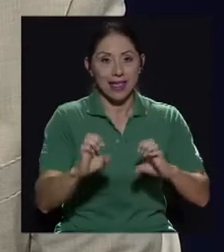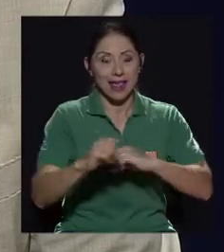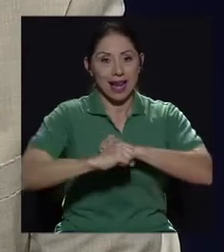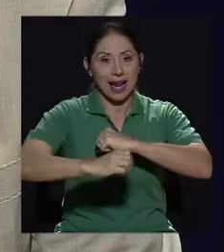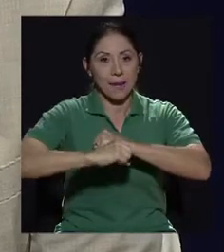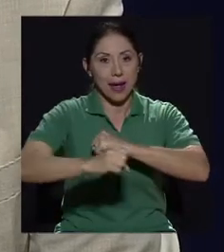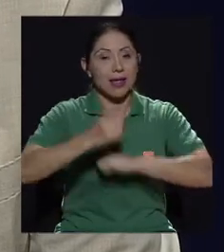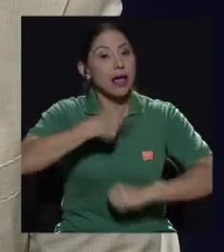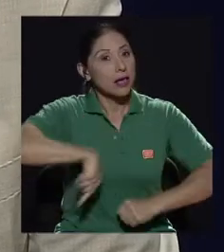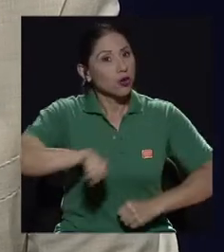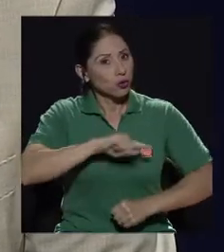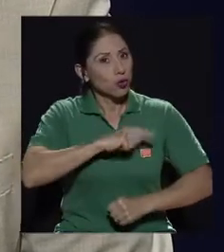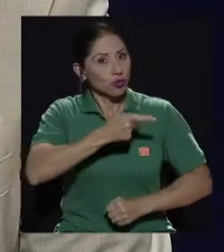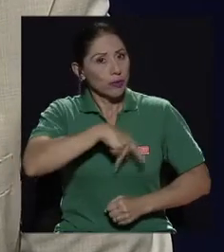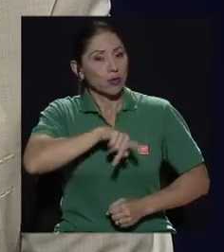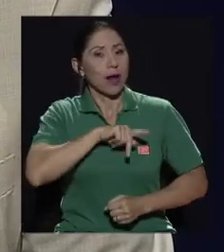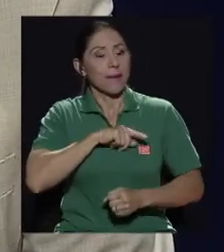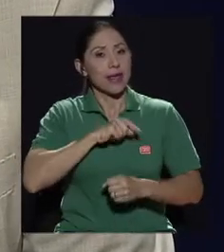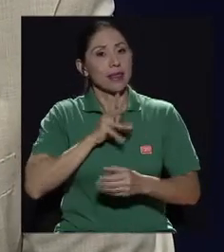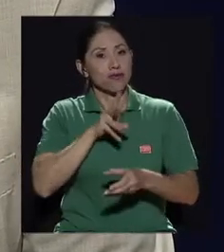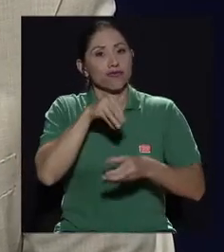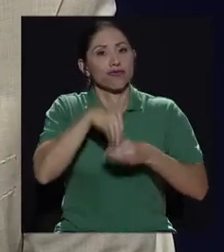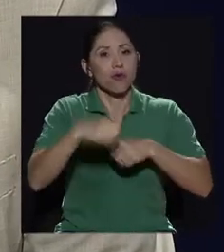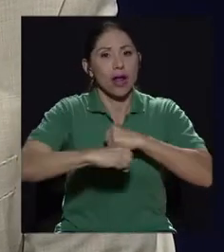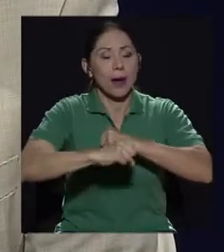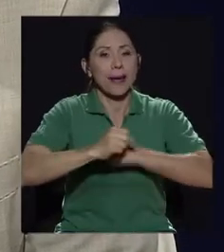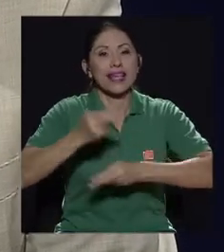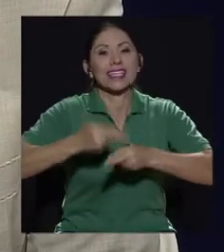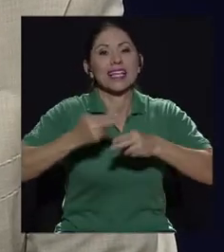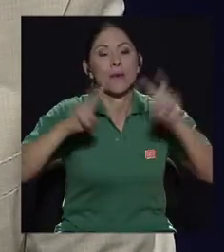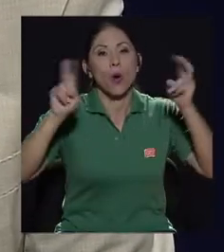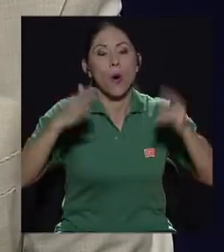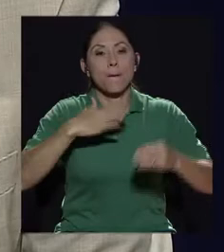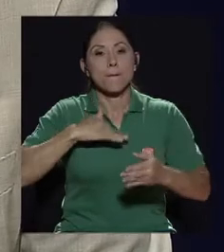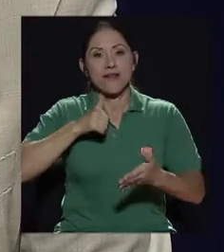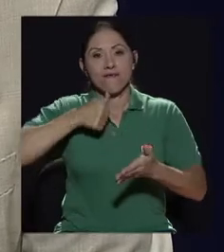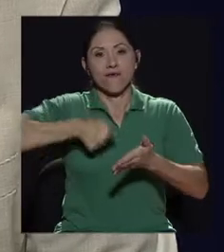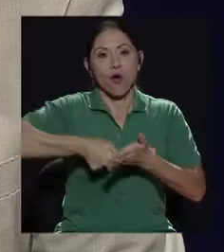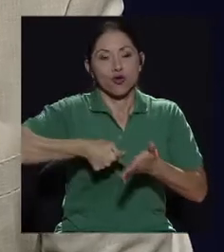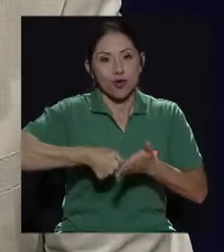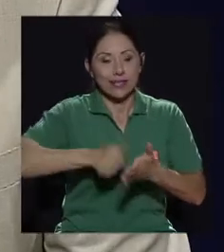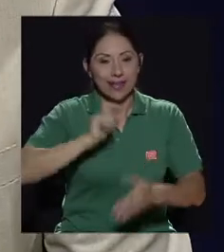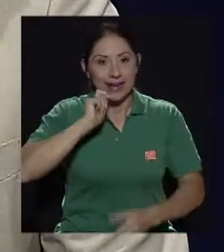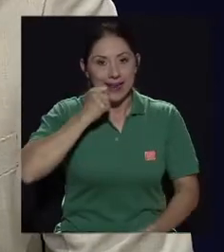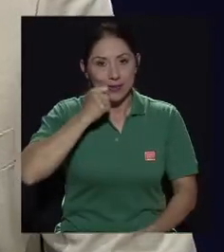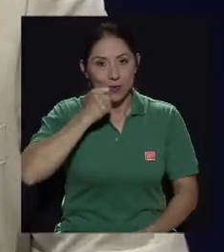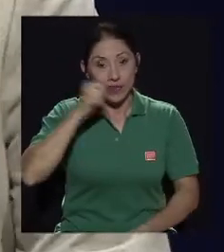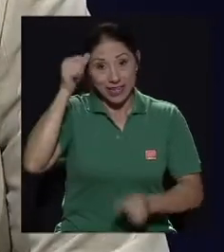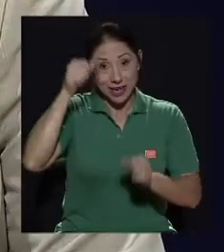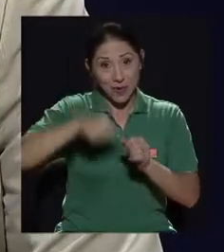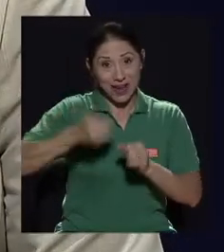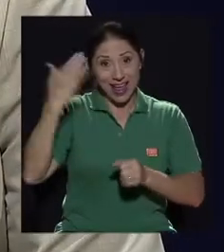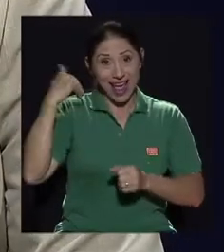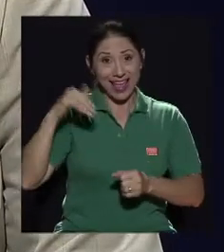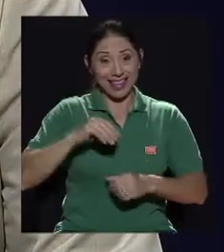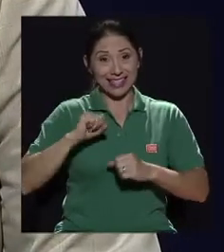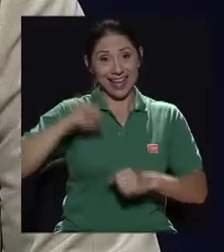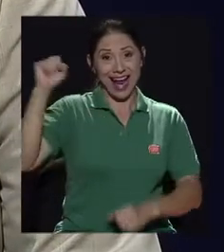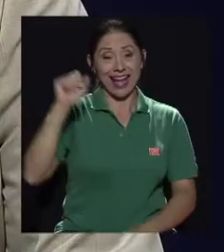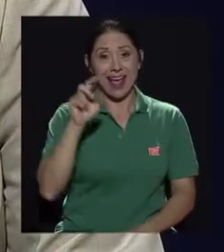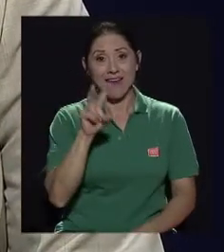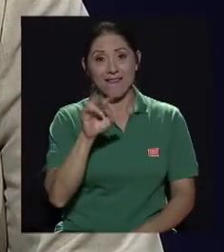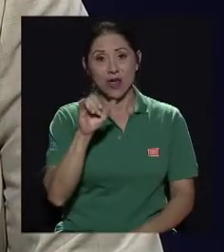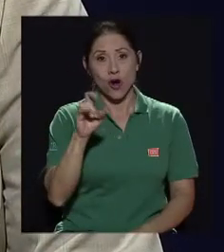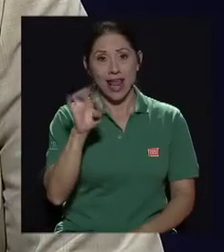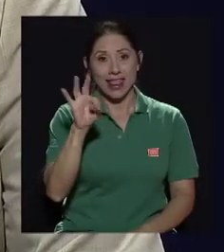aportamos personalmente bastante en lo que fue una campaña que se llamó mi voto acuérdense que la elección en la llegada doña violeta